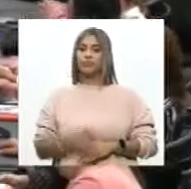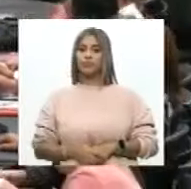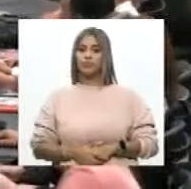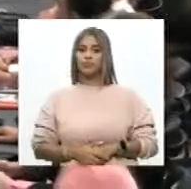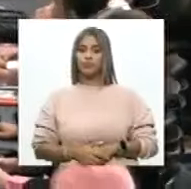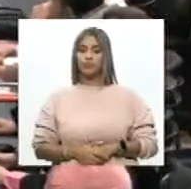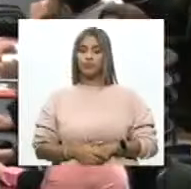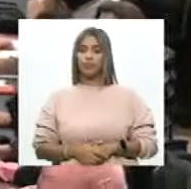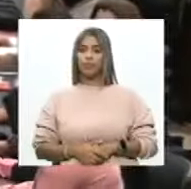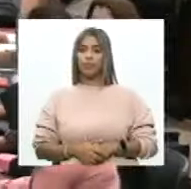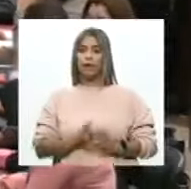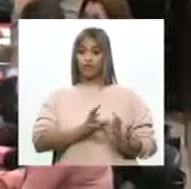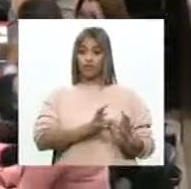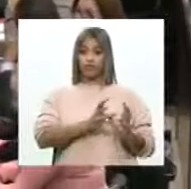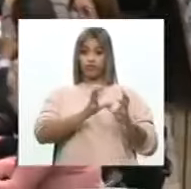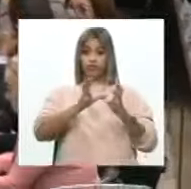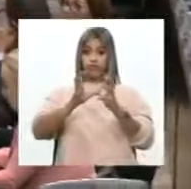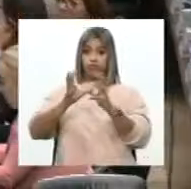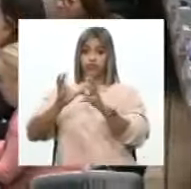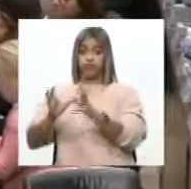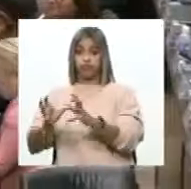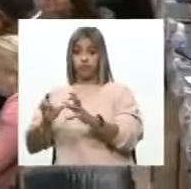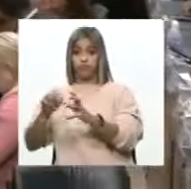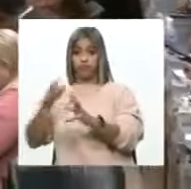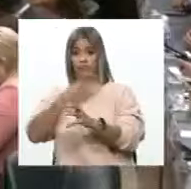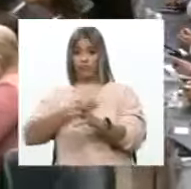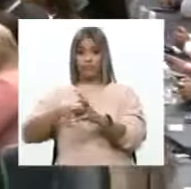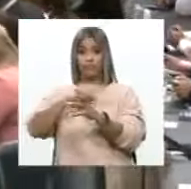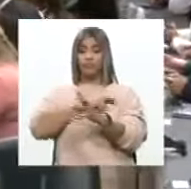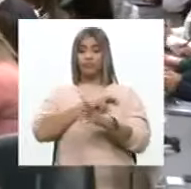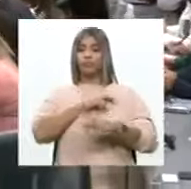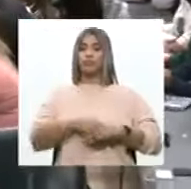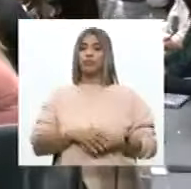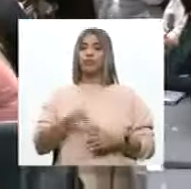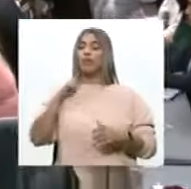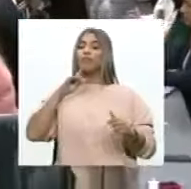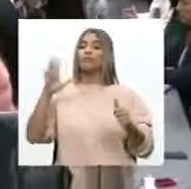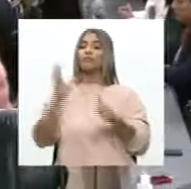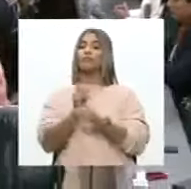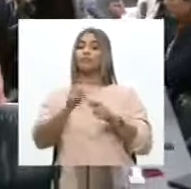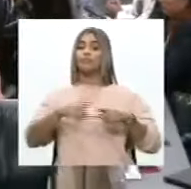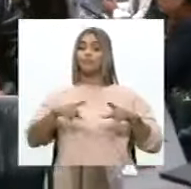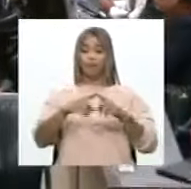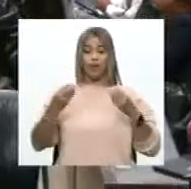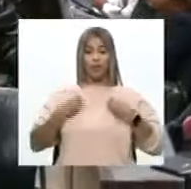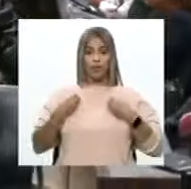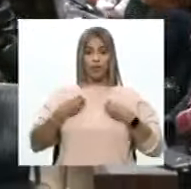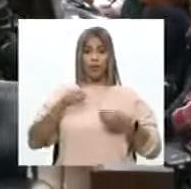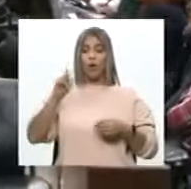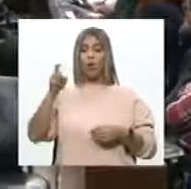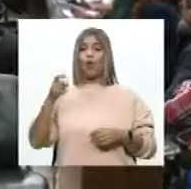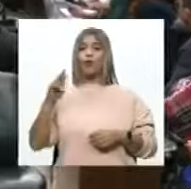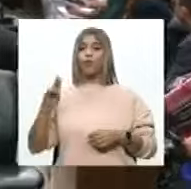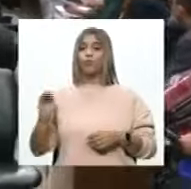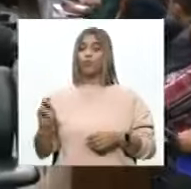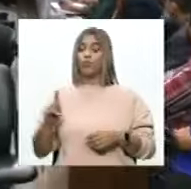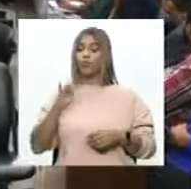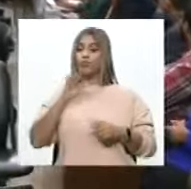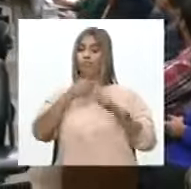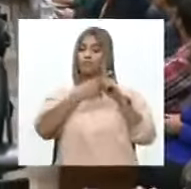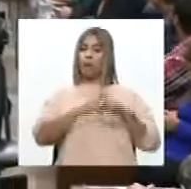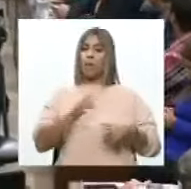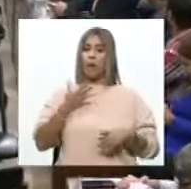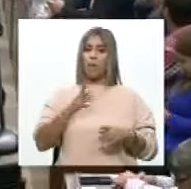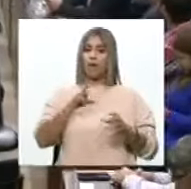la expedición española, al identificar el lugar donde vivía Huaycaipuro, que se calcula que